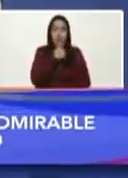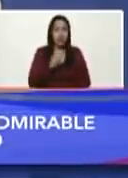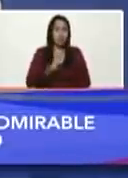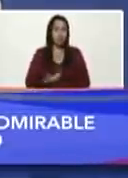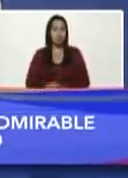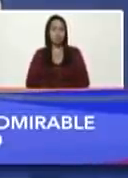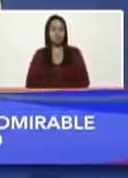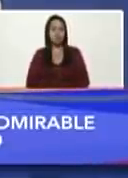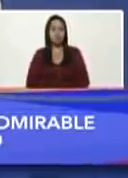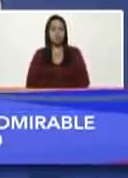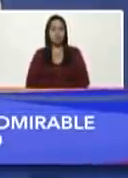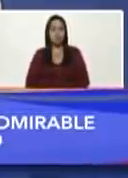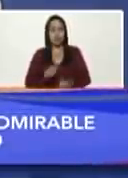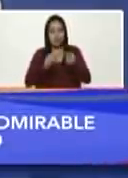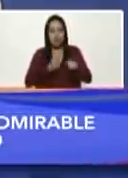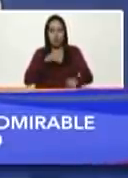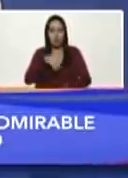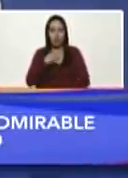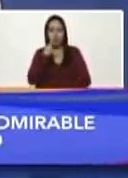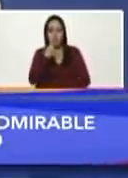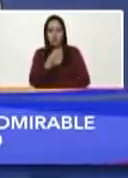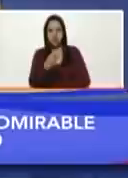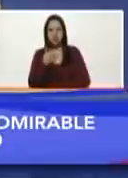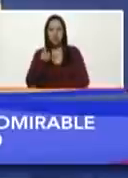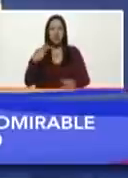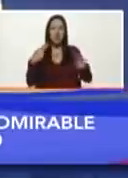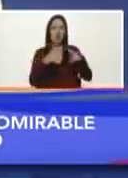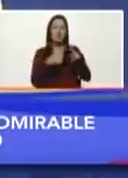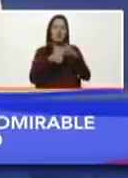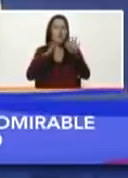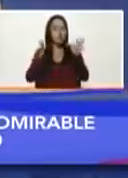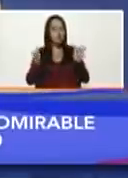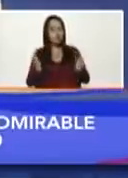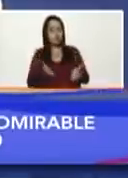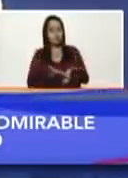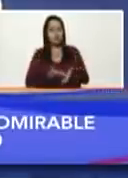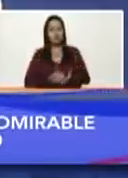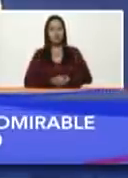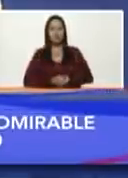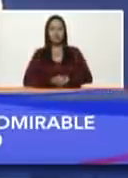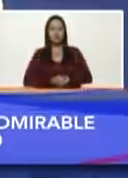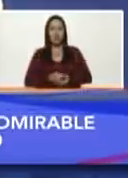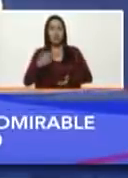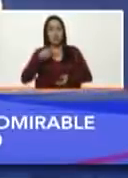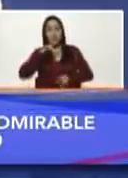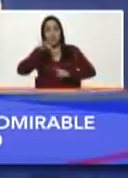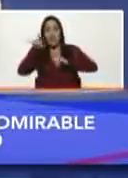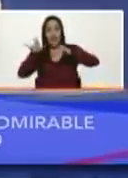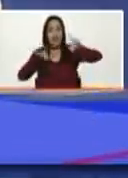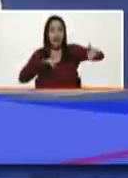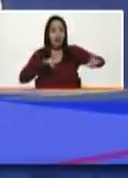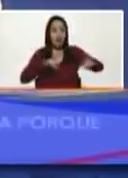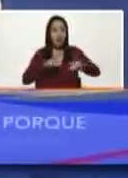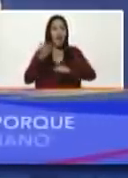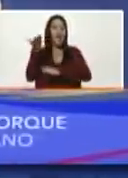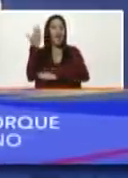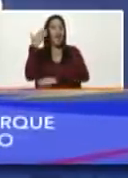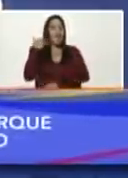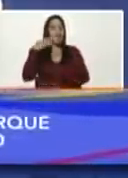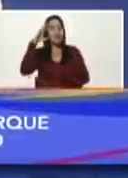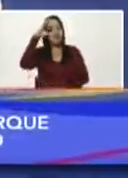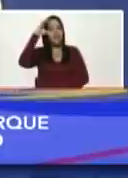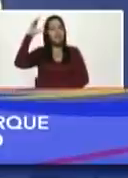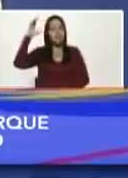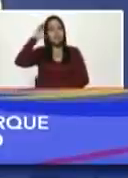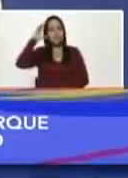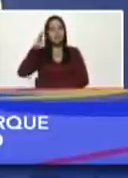pero sí puedo decir, porque conozco el mundo, yo he viajado como canciller y